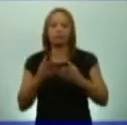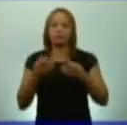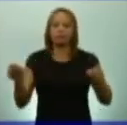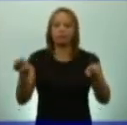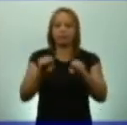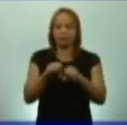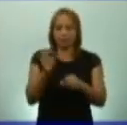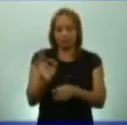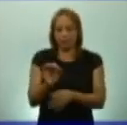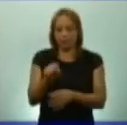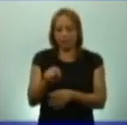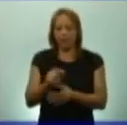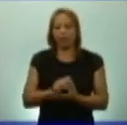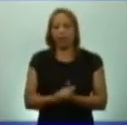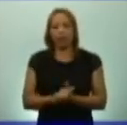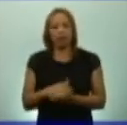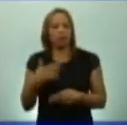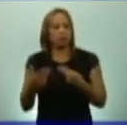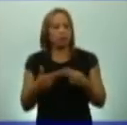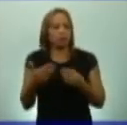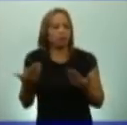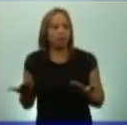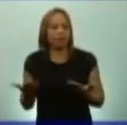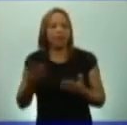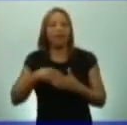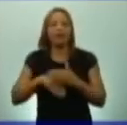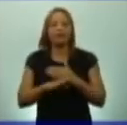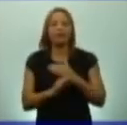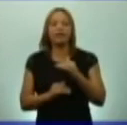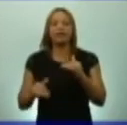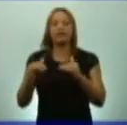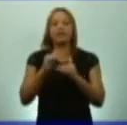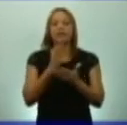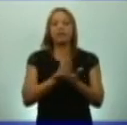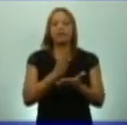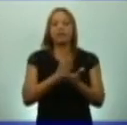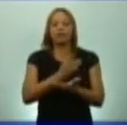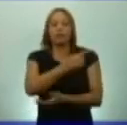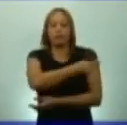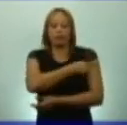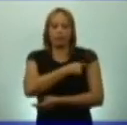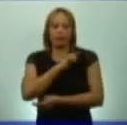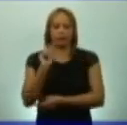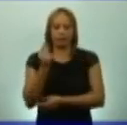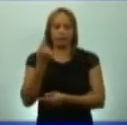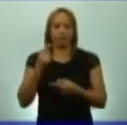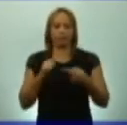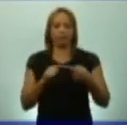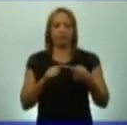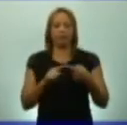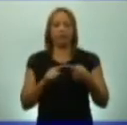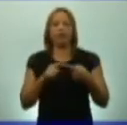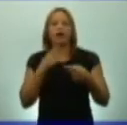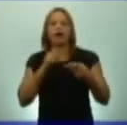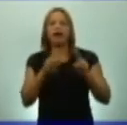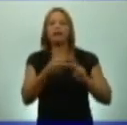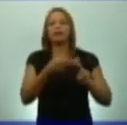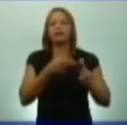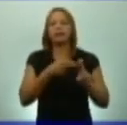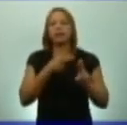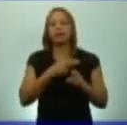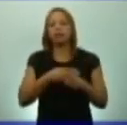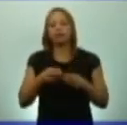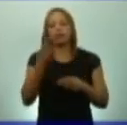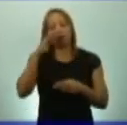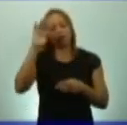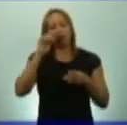conectarte con este portal debes entrar al nivel educativo que es primaria, la asignatura Historia de Cuba, el